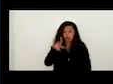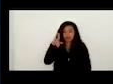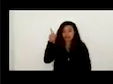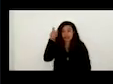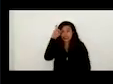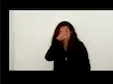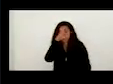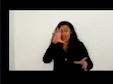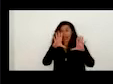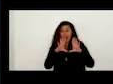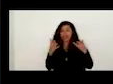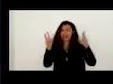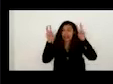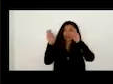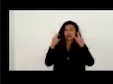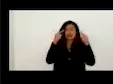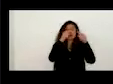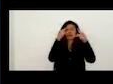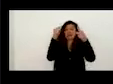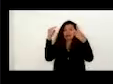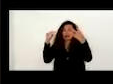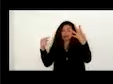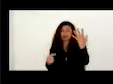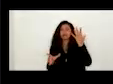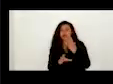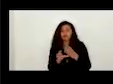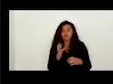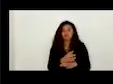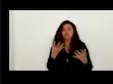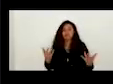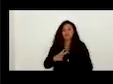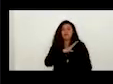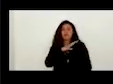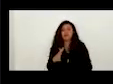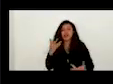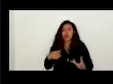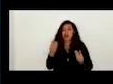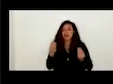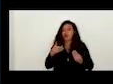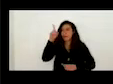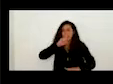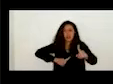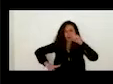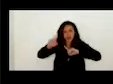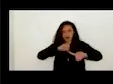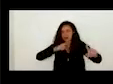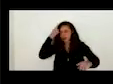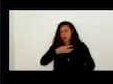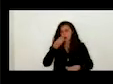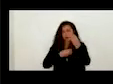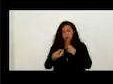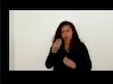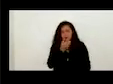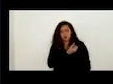muchas aristas. En general, hay una gran cantidad de mitos en cuanto a una alimentación saludable.